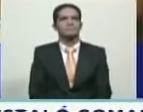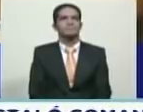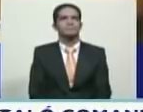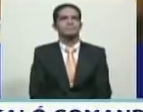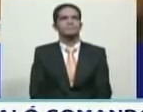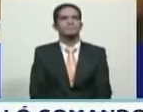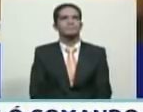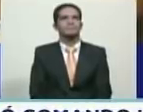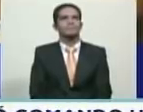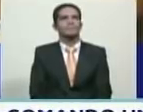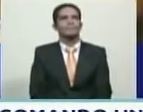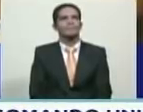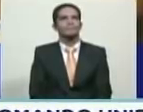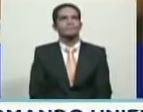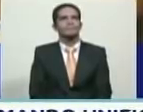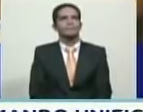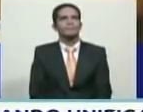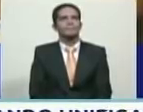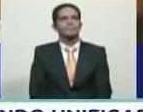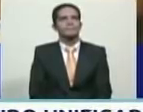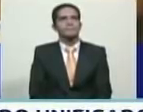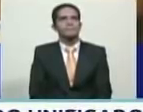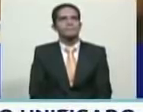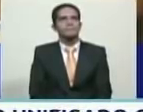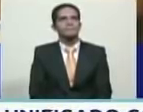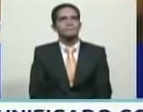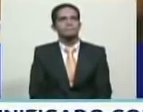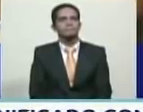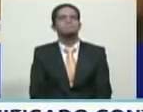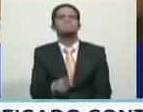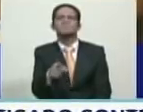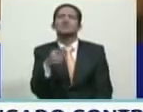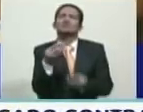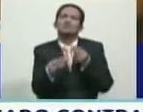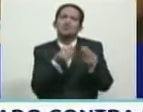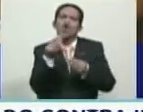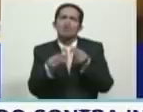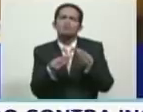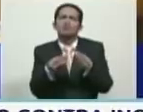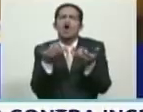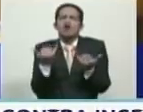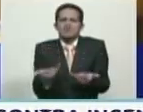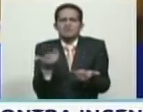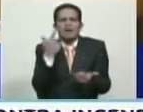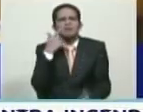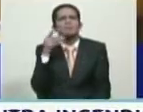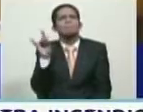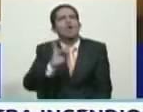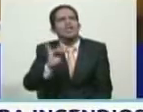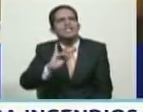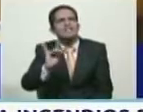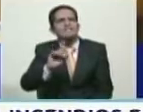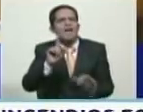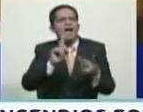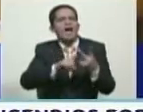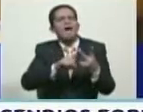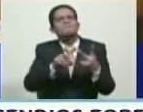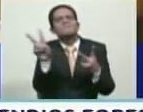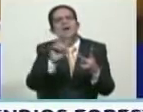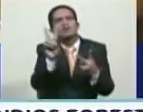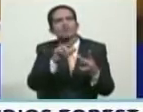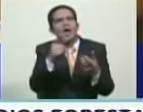En esta coyuntura, ¿cómo estaría Bolivia? ¿Cómo estaría Venezuela, Cuba, América